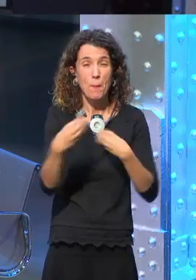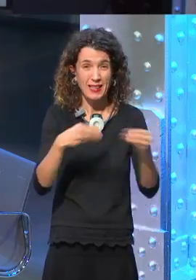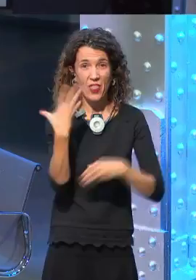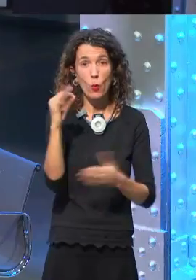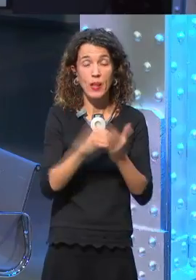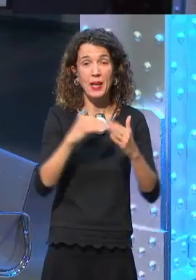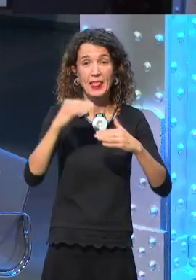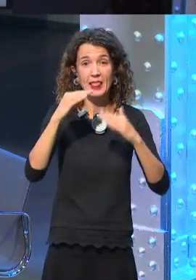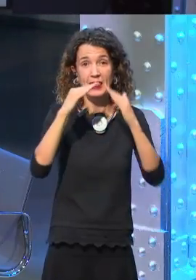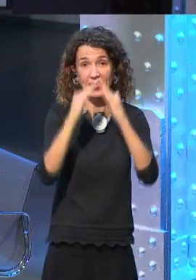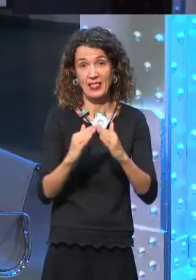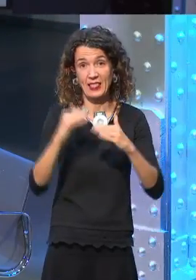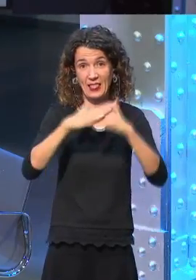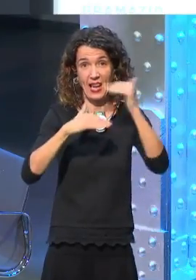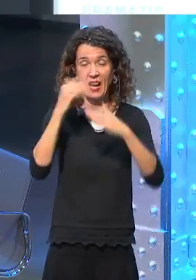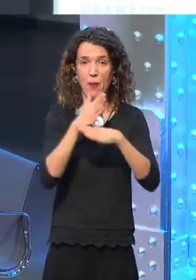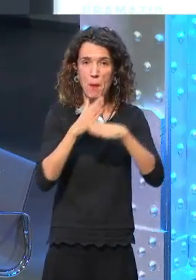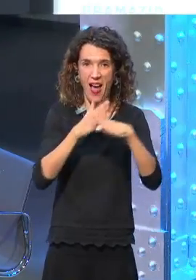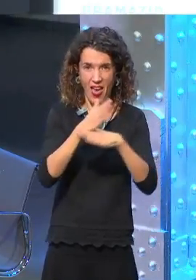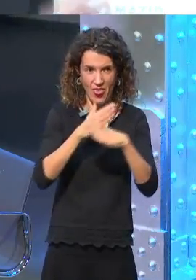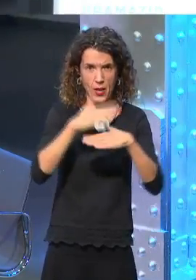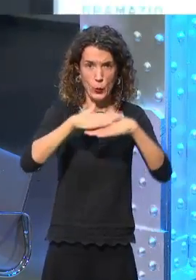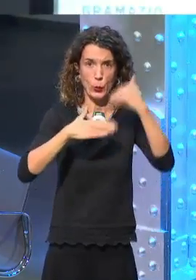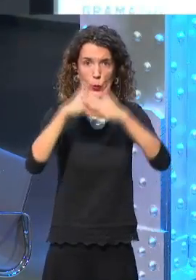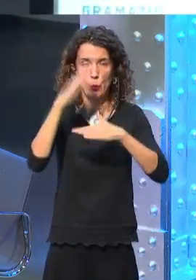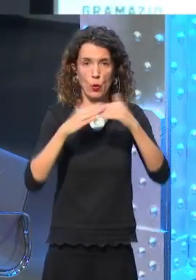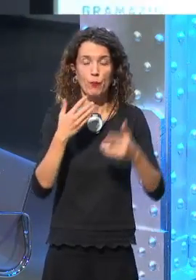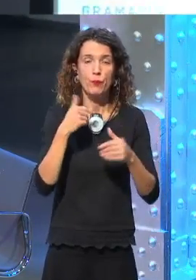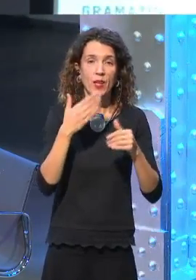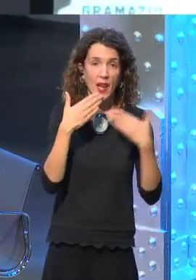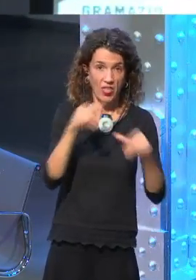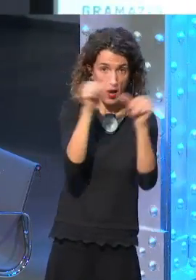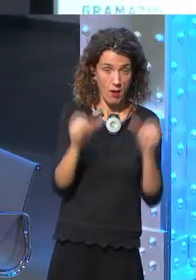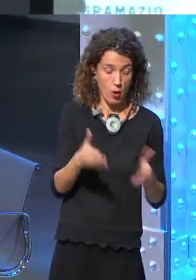50.000 tejas de madera que se han montado de forma robótica.